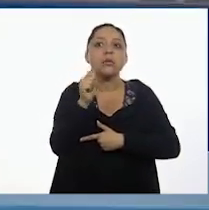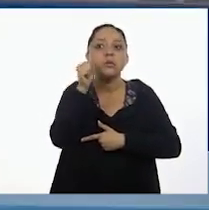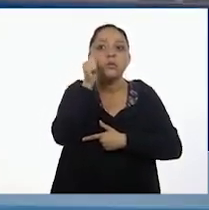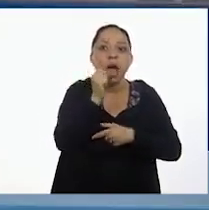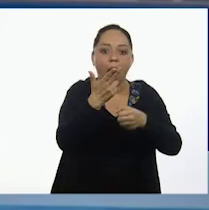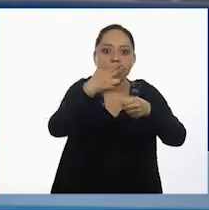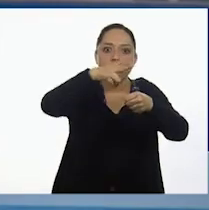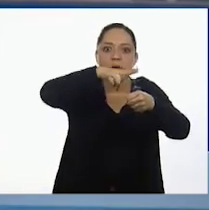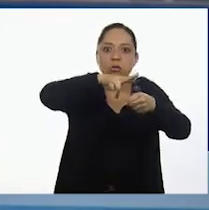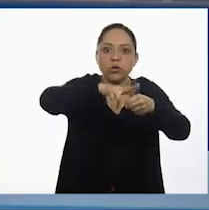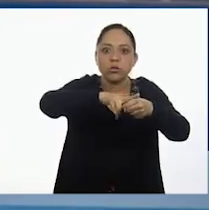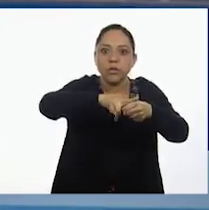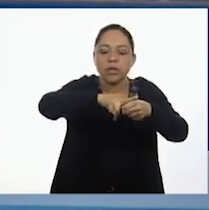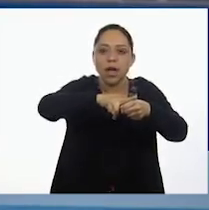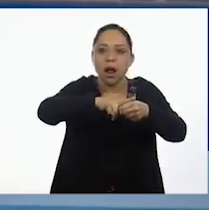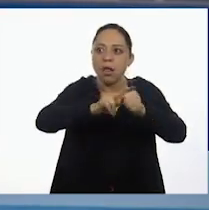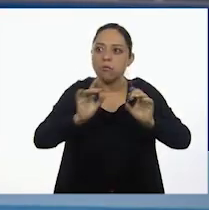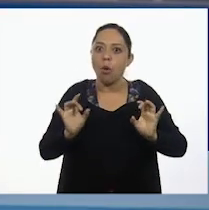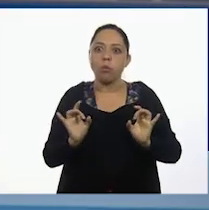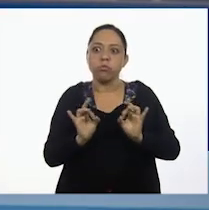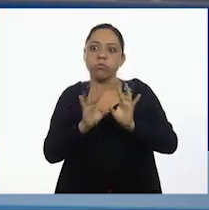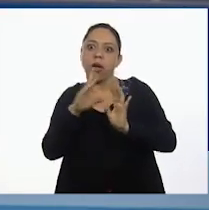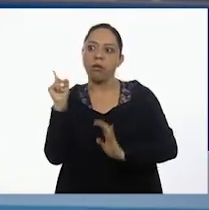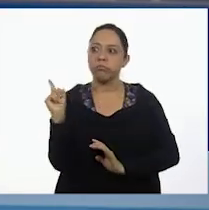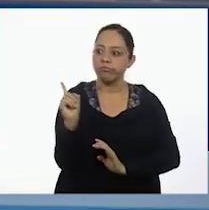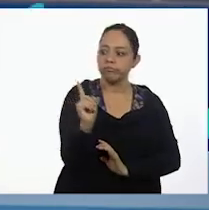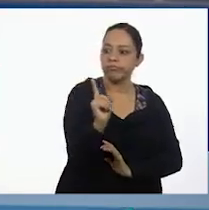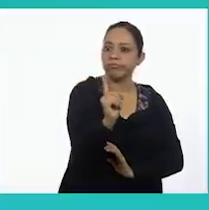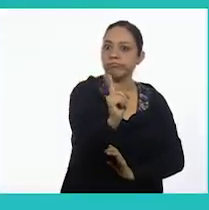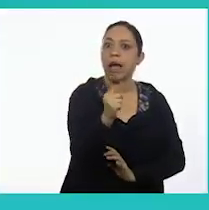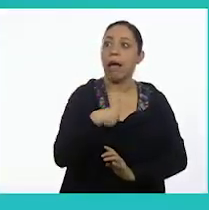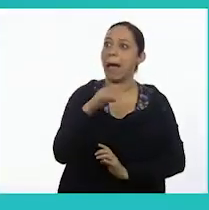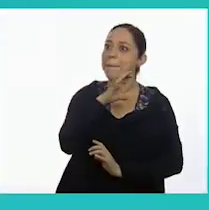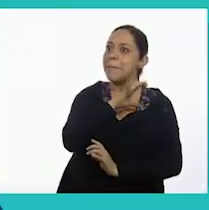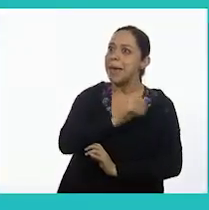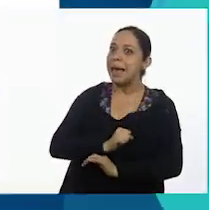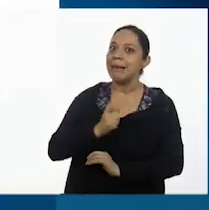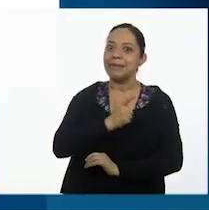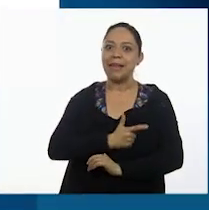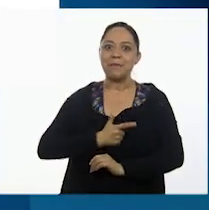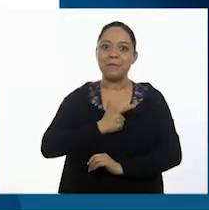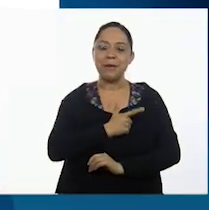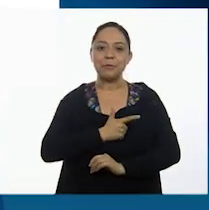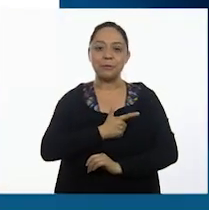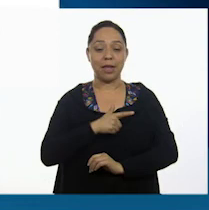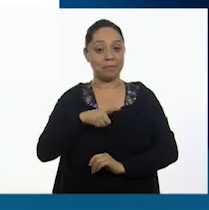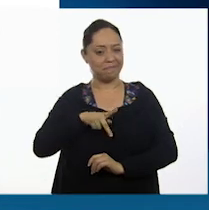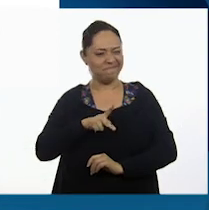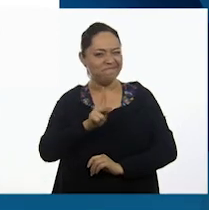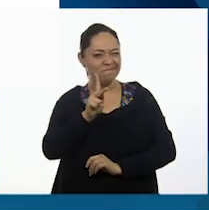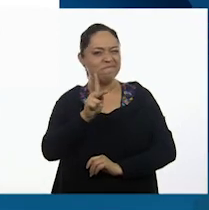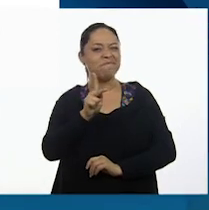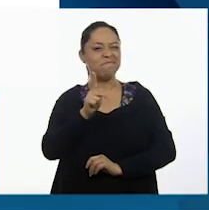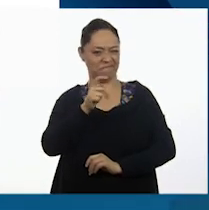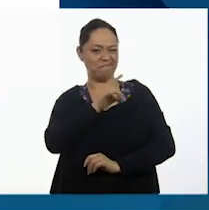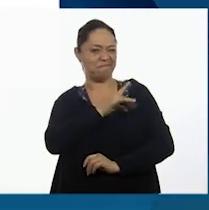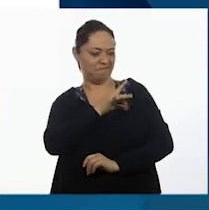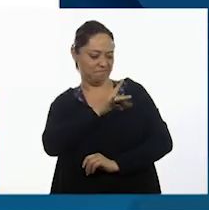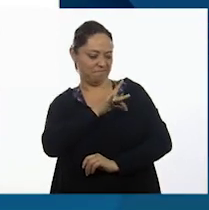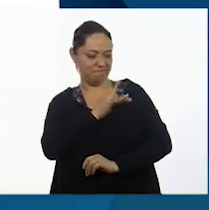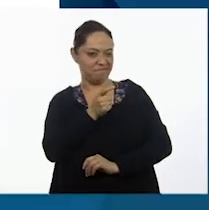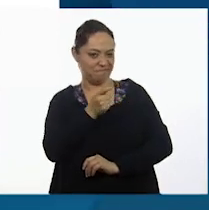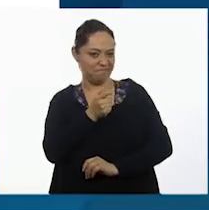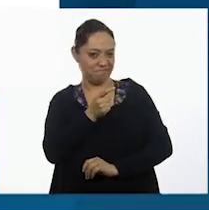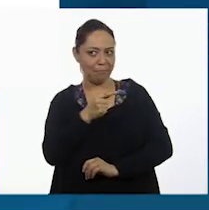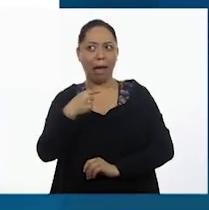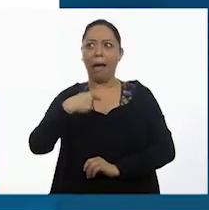en los hospitales. ¡Ay, me encanta! Me gusta mucho, pero también me da un poquito de miedo.